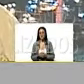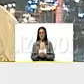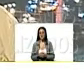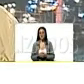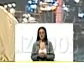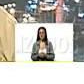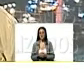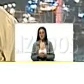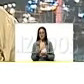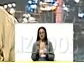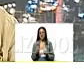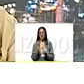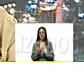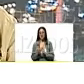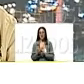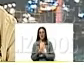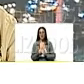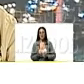Grandes cambios.